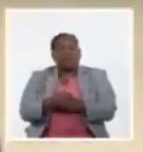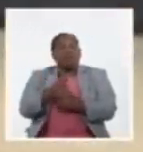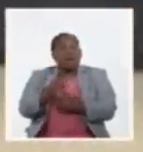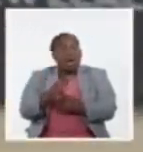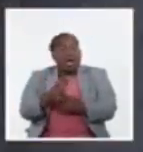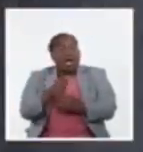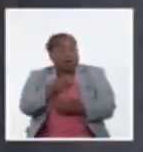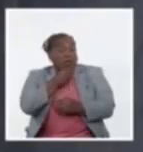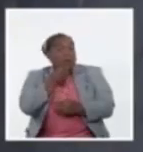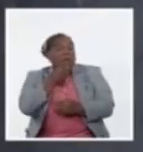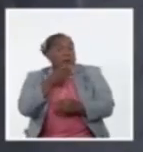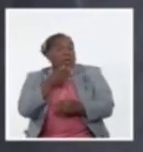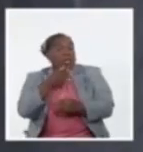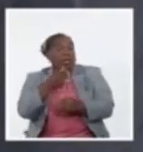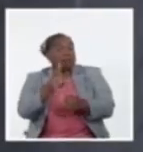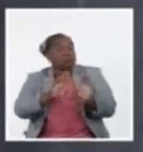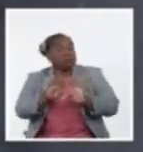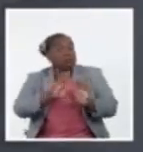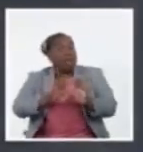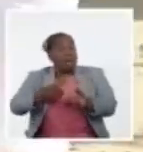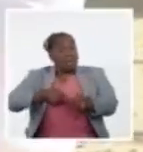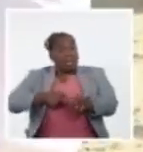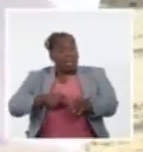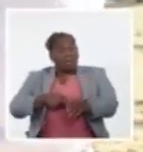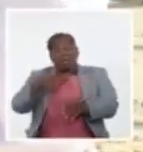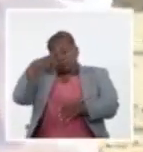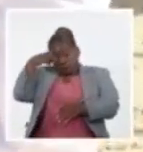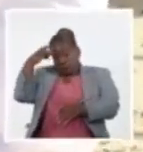decía, discutir la medalla? Sí, creo que sí, creo que